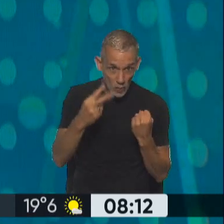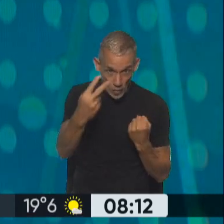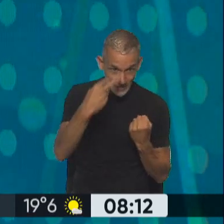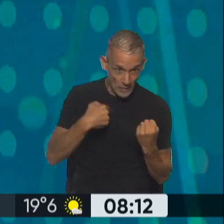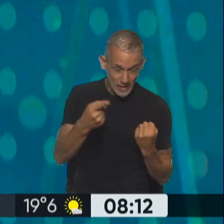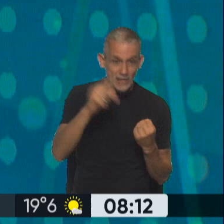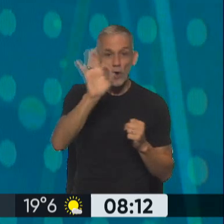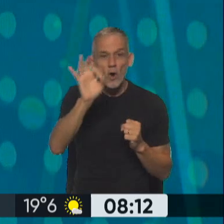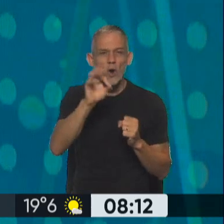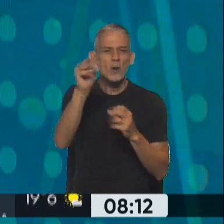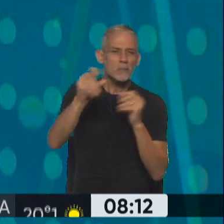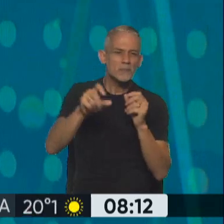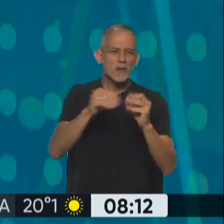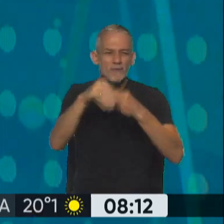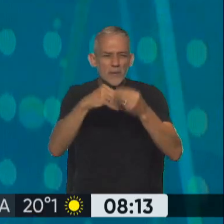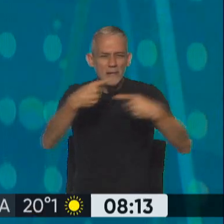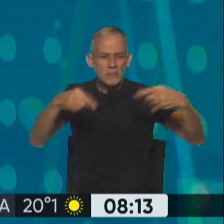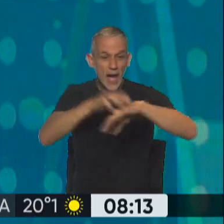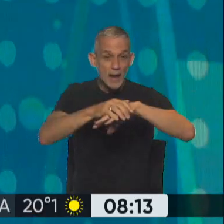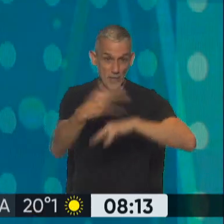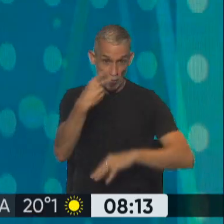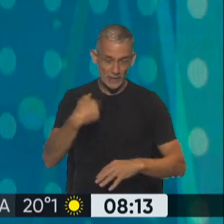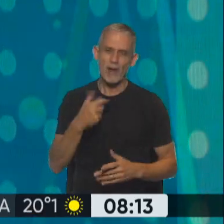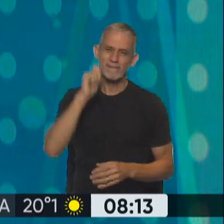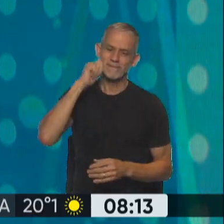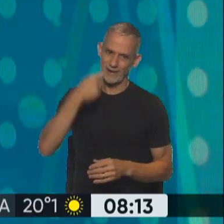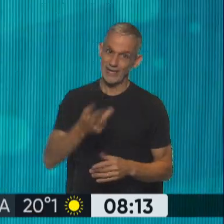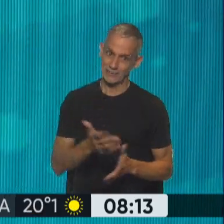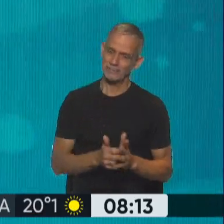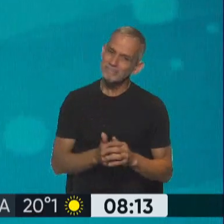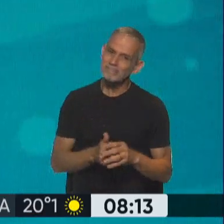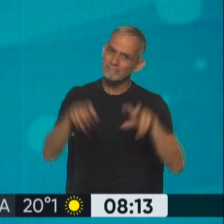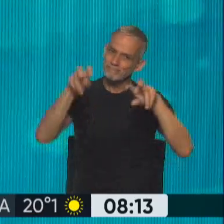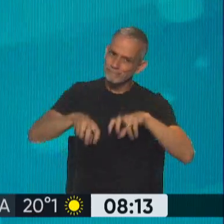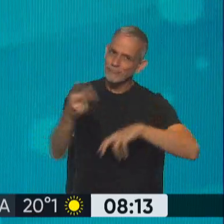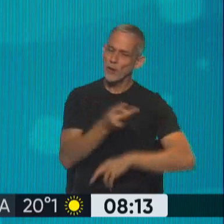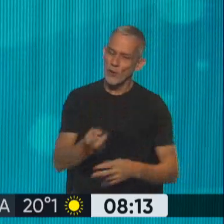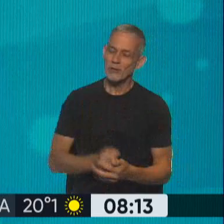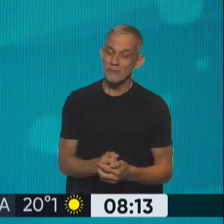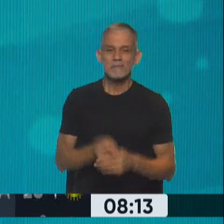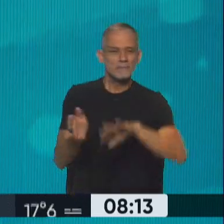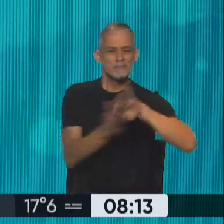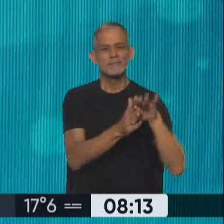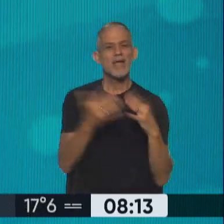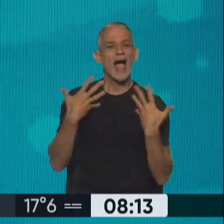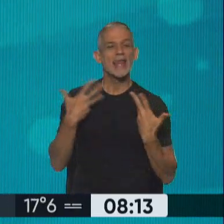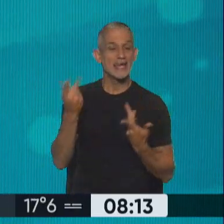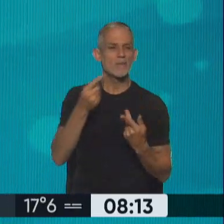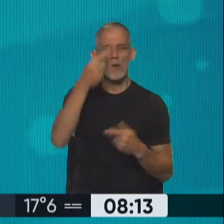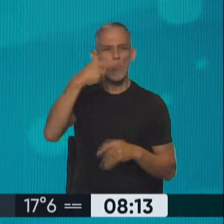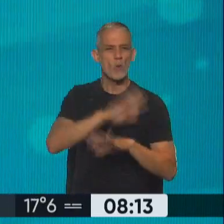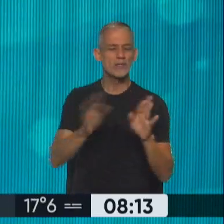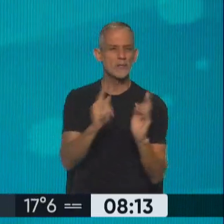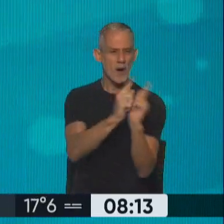si alguno de Los cercanos del dúgulo está viendo qué lindo sería no que lo pudiera hacer y hablando de alegría nos vamos a despedir con un